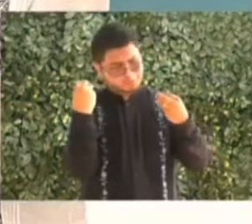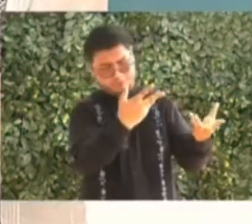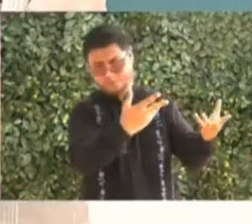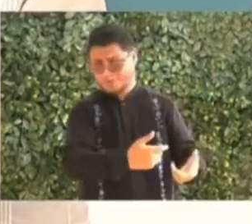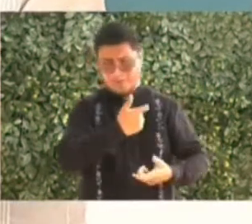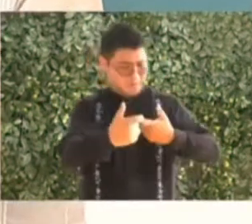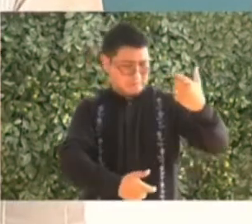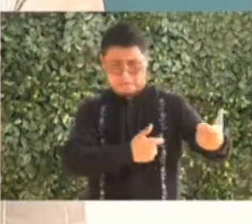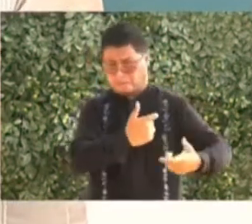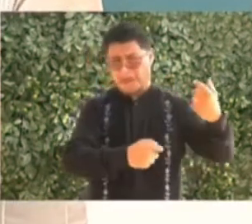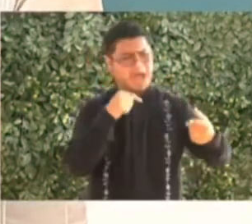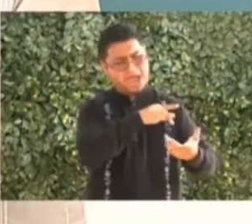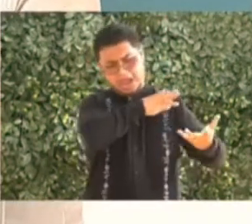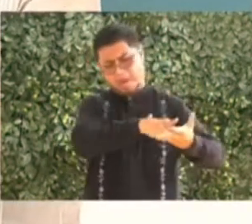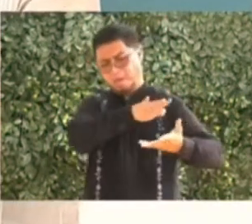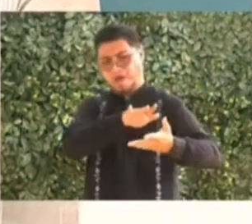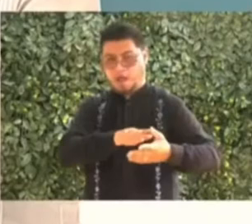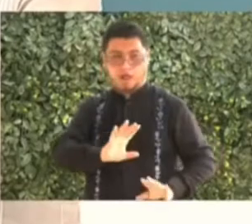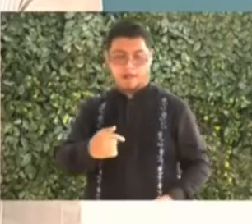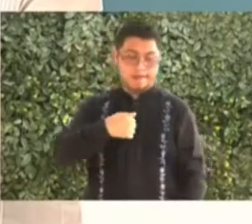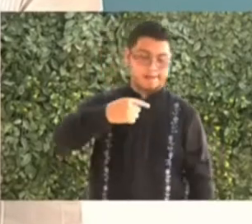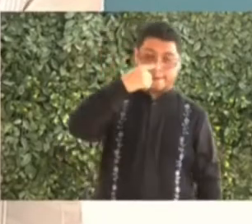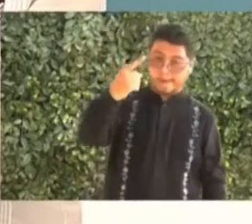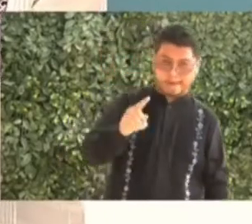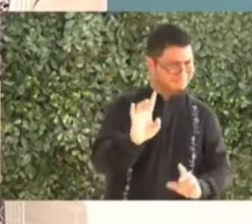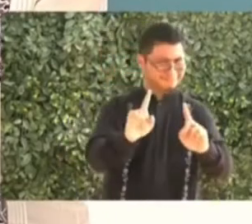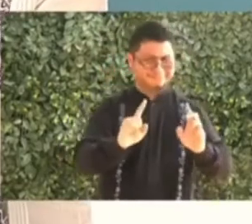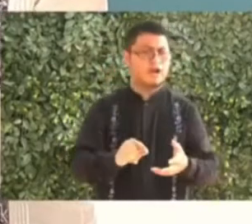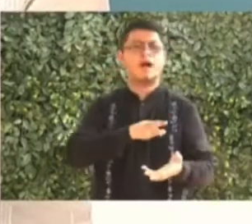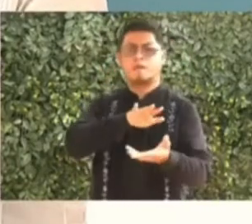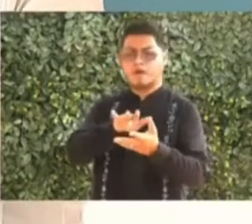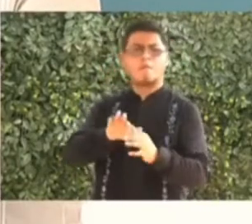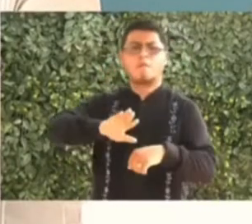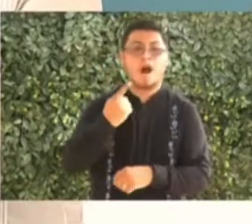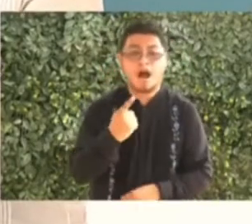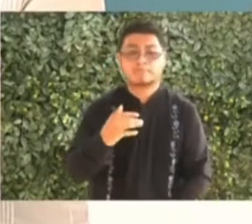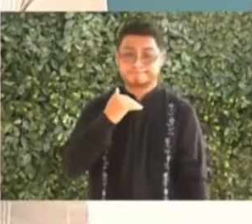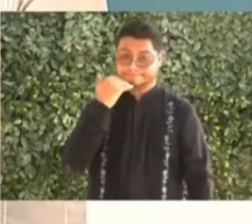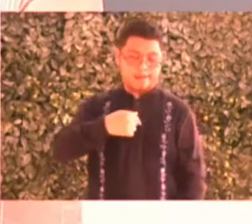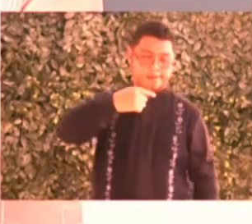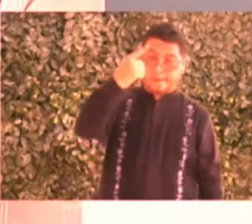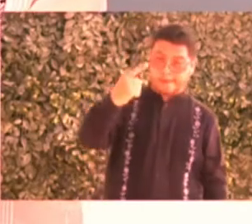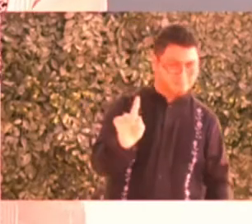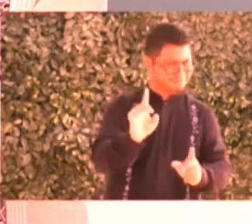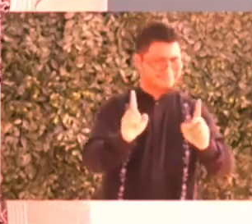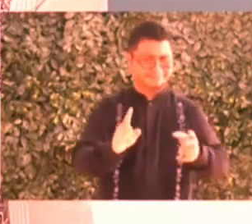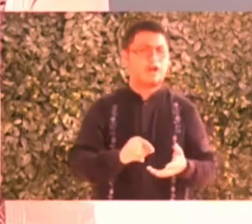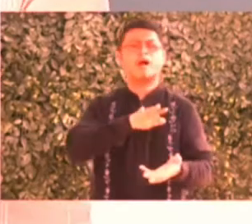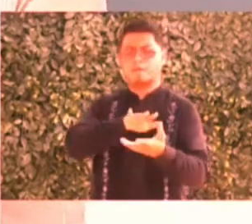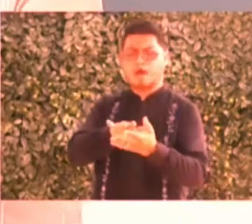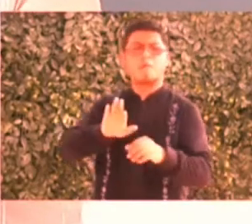o no nos faltan, para no presumir, porque ya no hay corrupción en el gobierno,